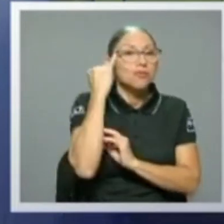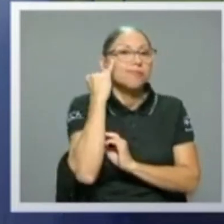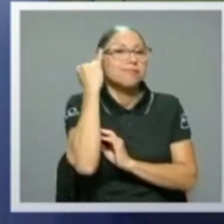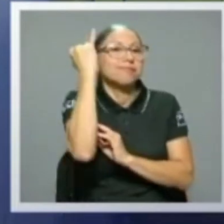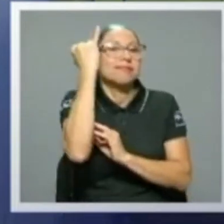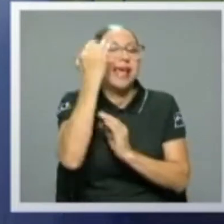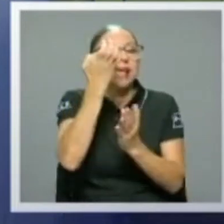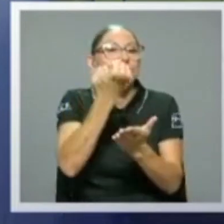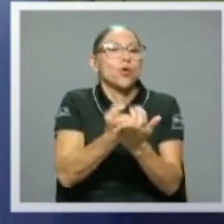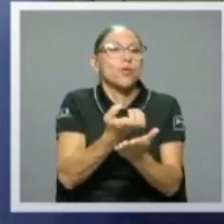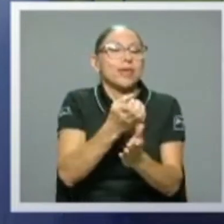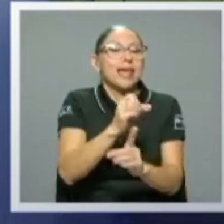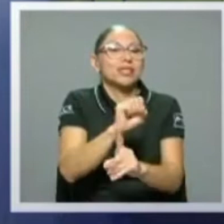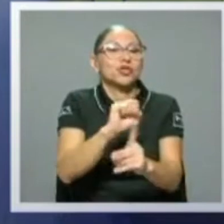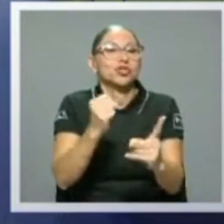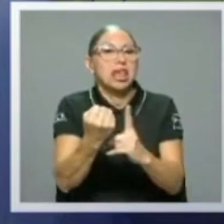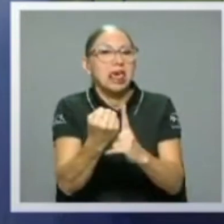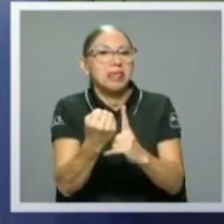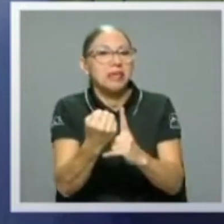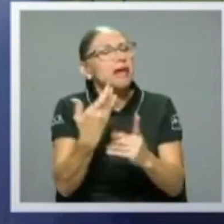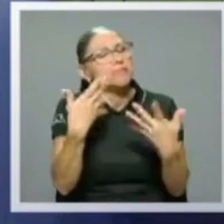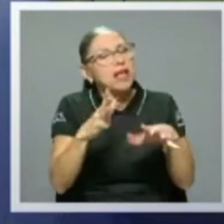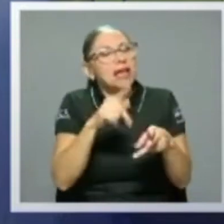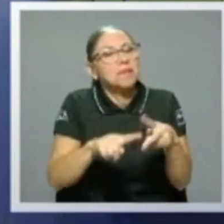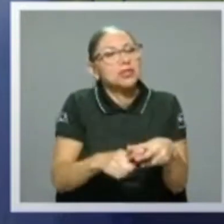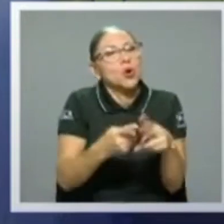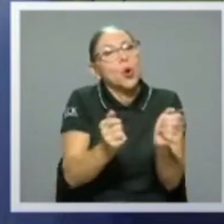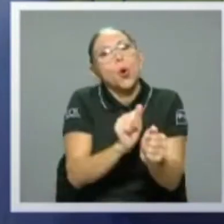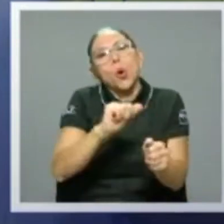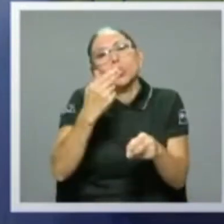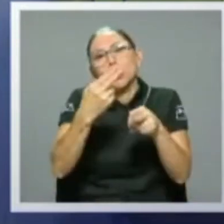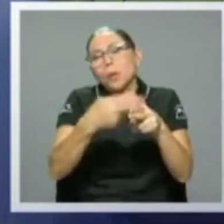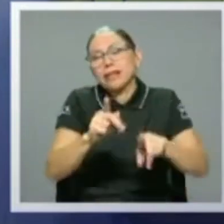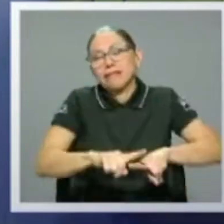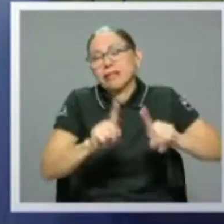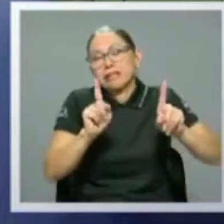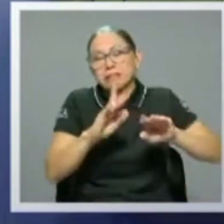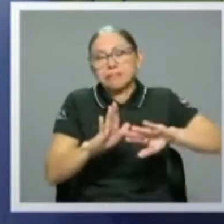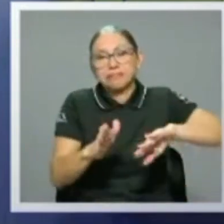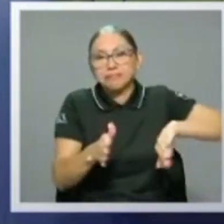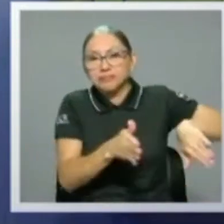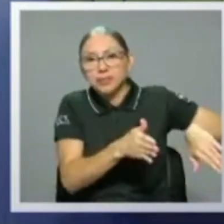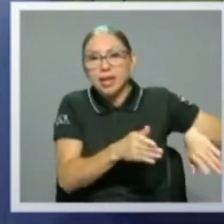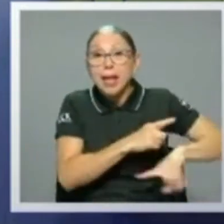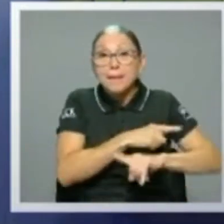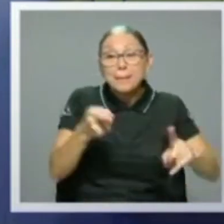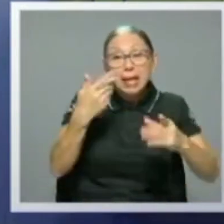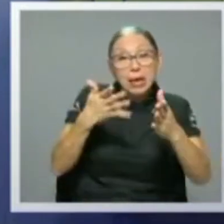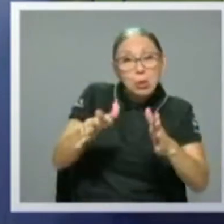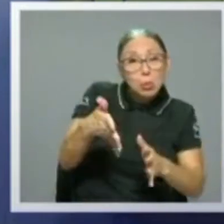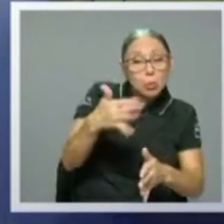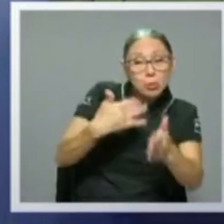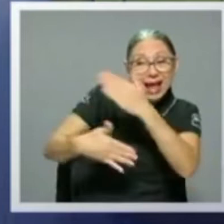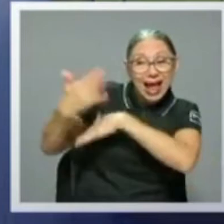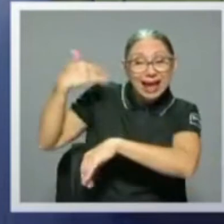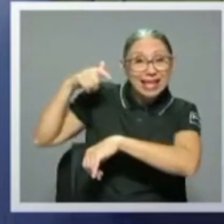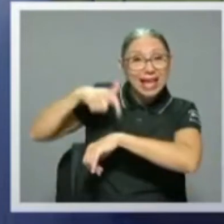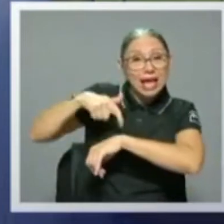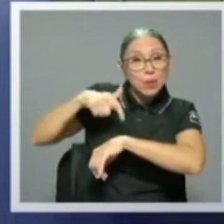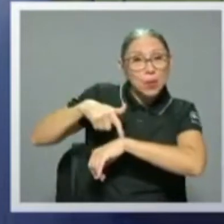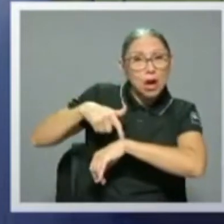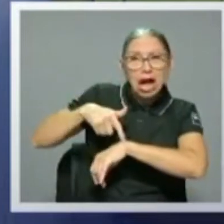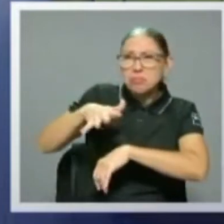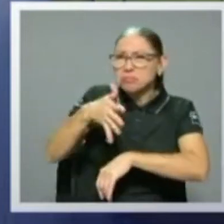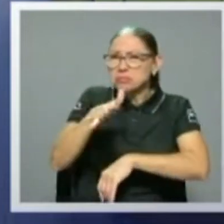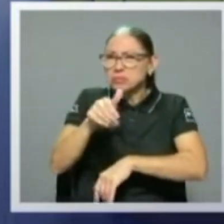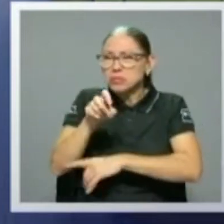otro nombre, que no viene al caso. Y alrededor de esa época, usted tuvo, debe haber sido hace unos